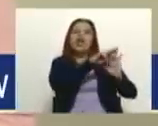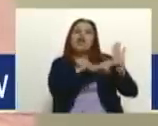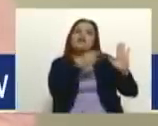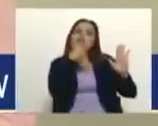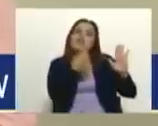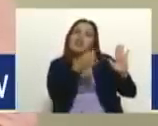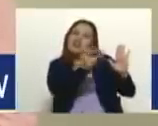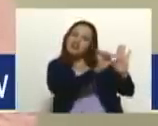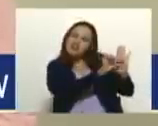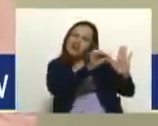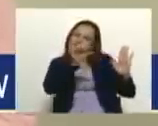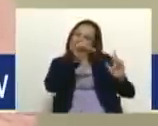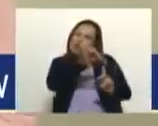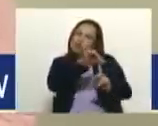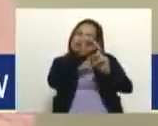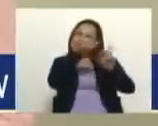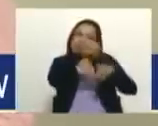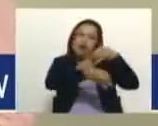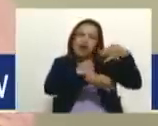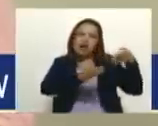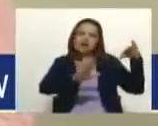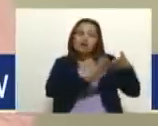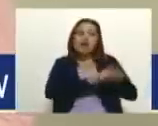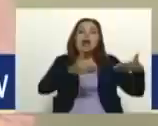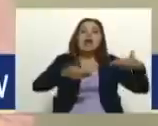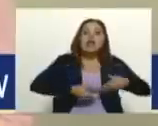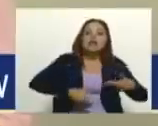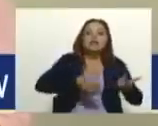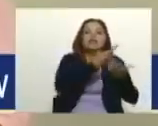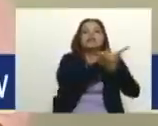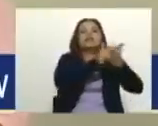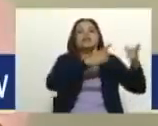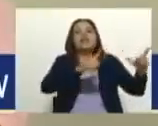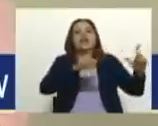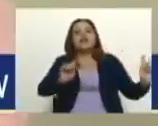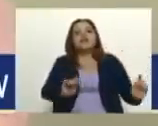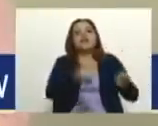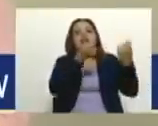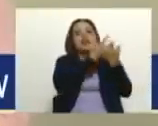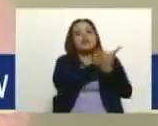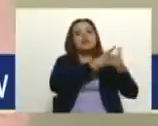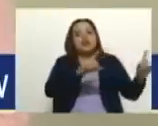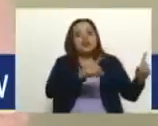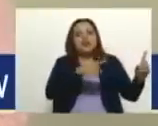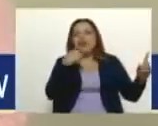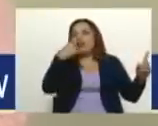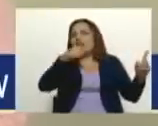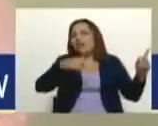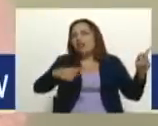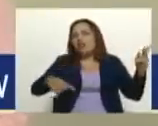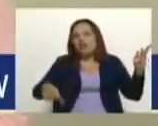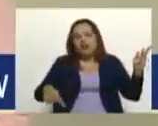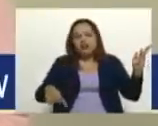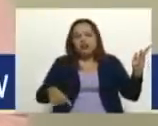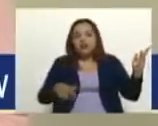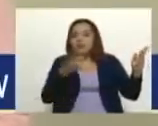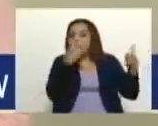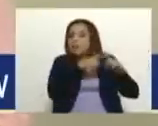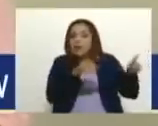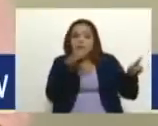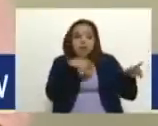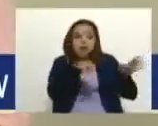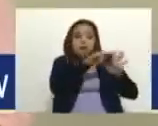la atención, ellos hablan de la lucha por la libertad, el rescate de la democracia, en fin, no mencionan en estas reglas, por